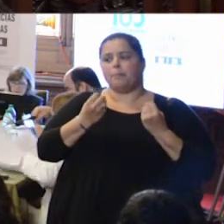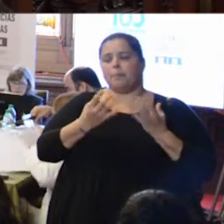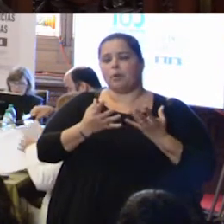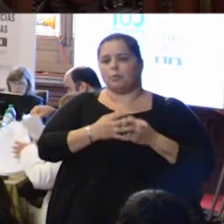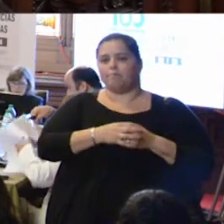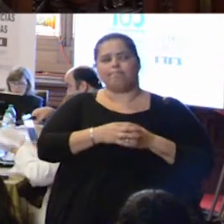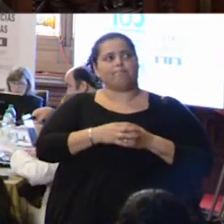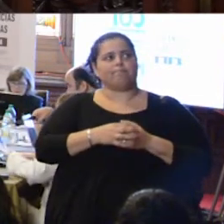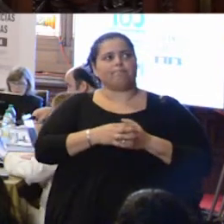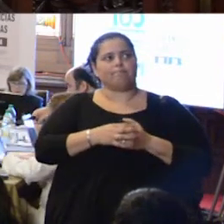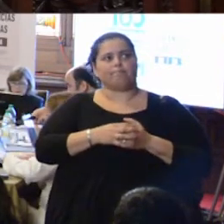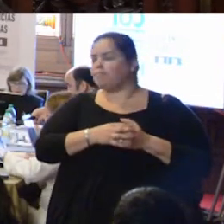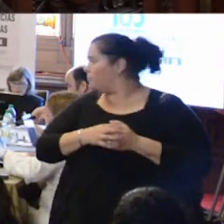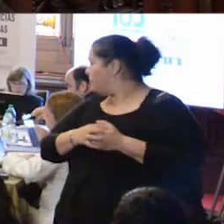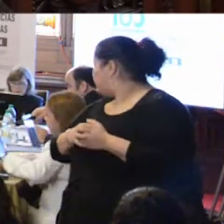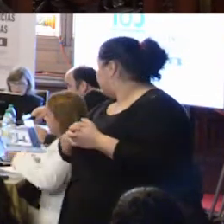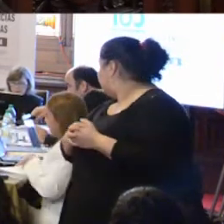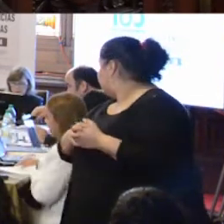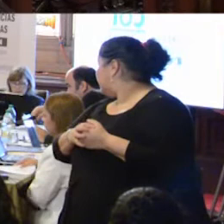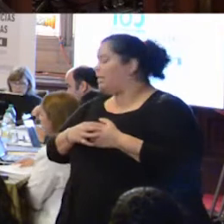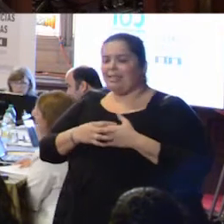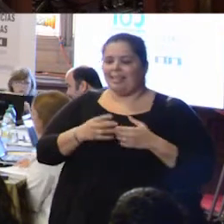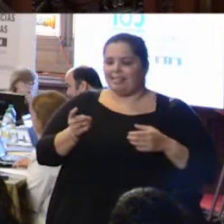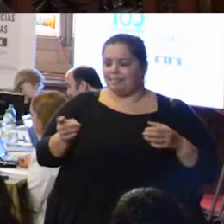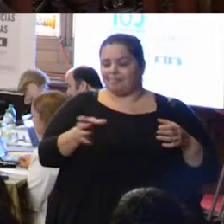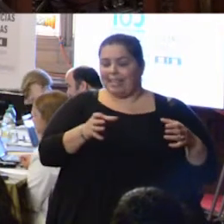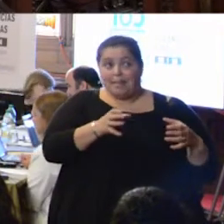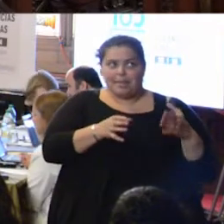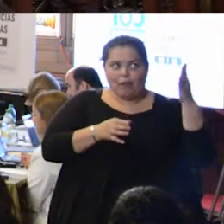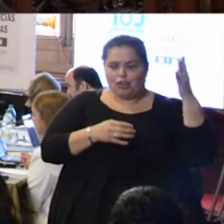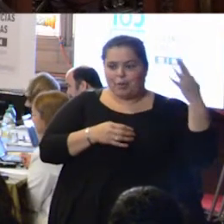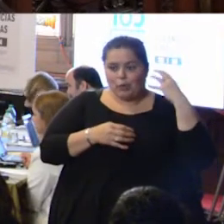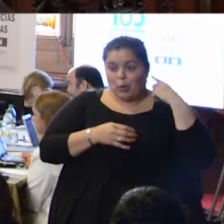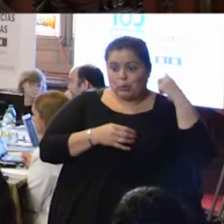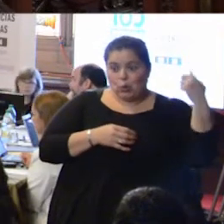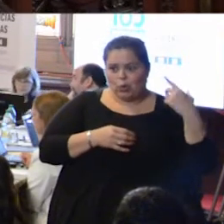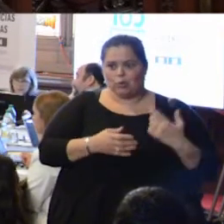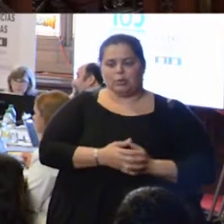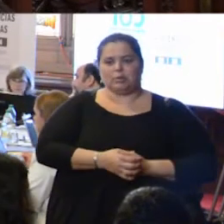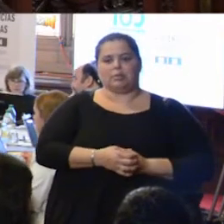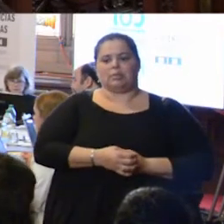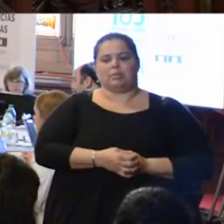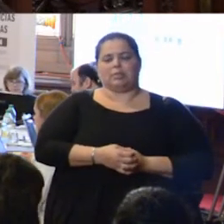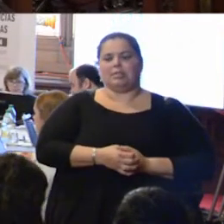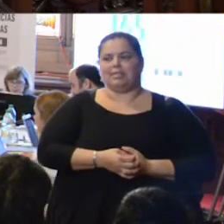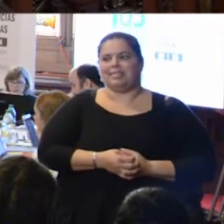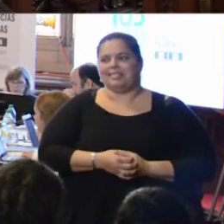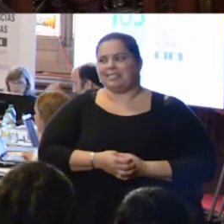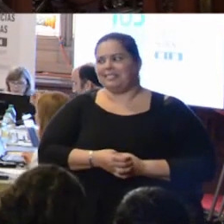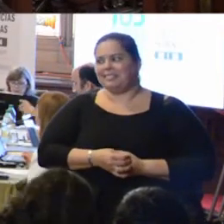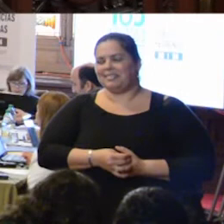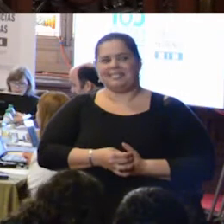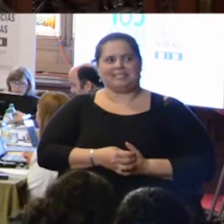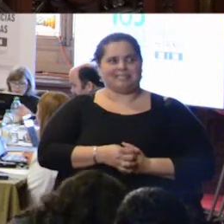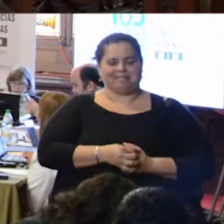Matuzagaratí. Aunado a lo anterior, ha continuado avanzando el proceso administrativo sancionatorio contra una empresa por la ejecución de